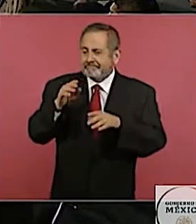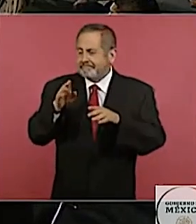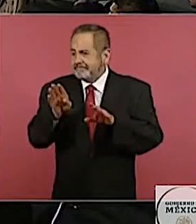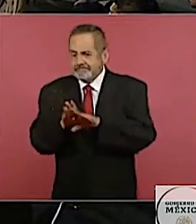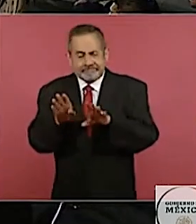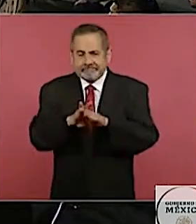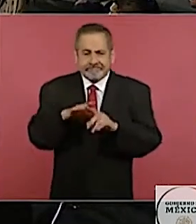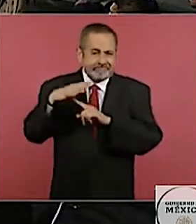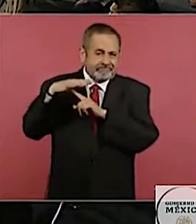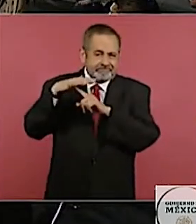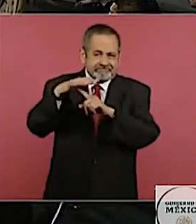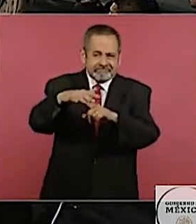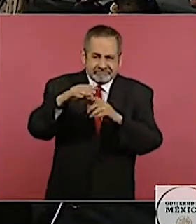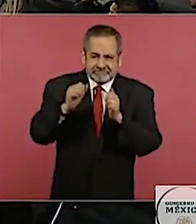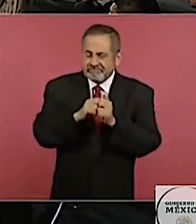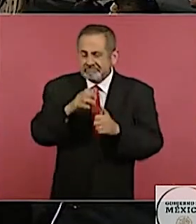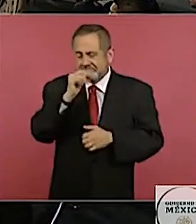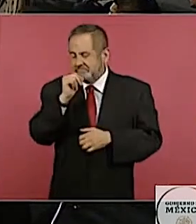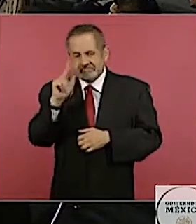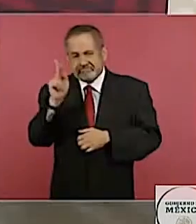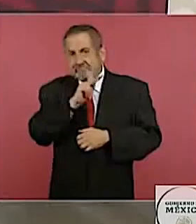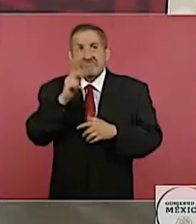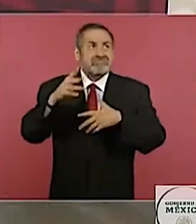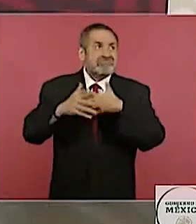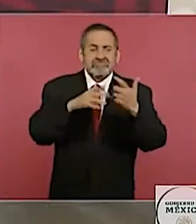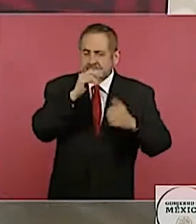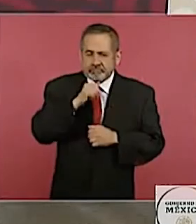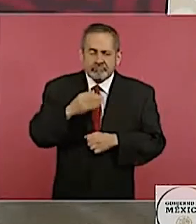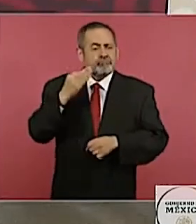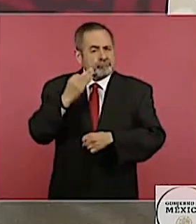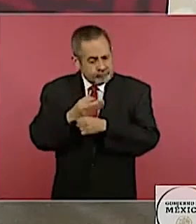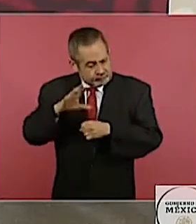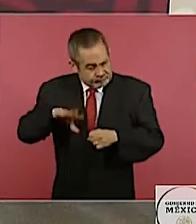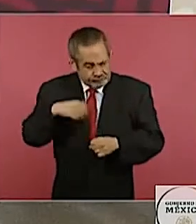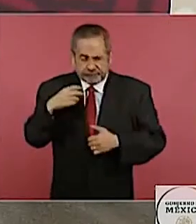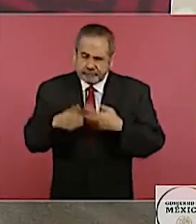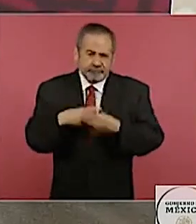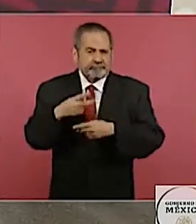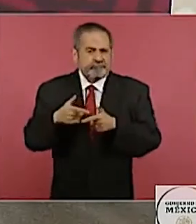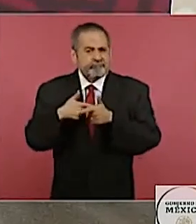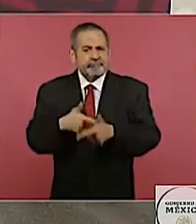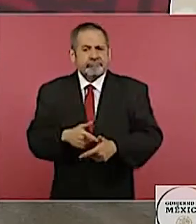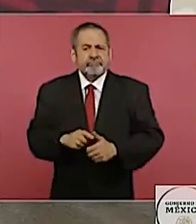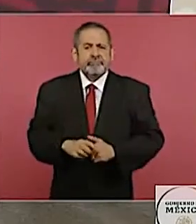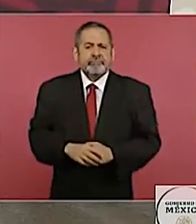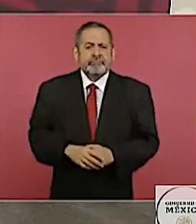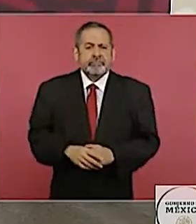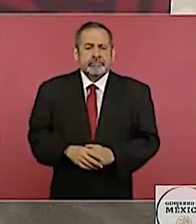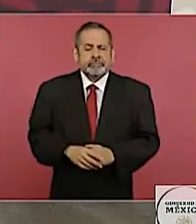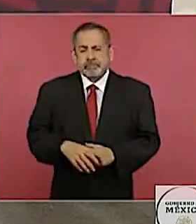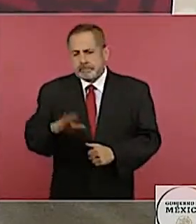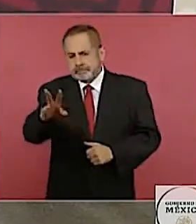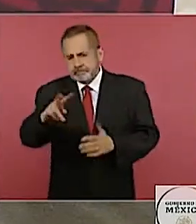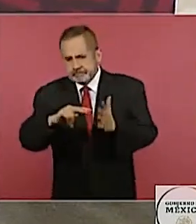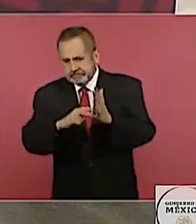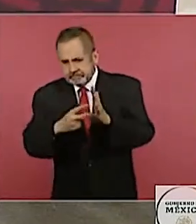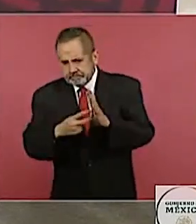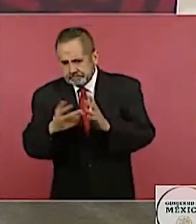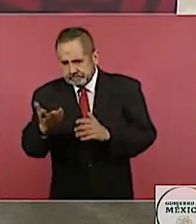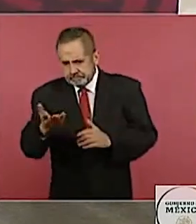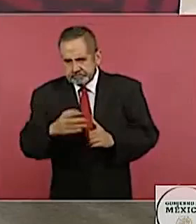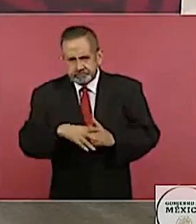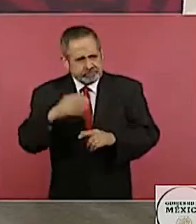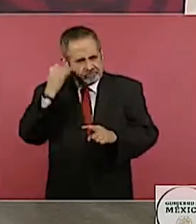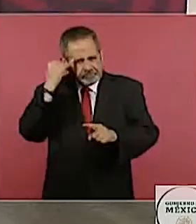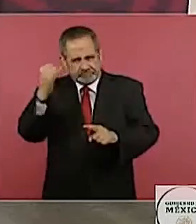prácticamente impos pero hoy nos recuperamos señor presidente este ingeniero para tener una